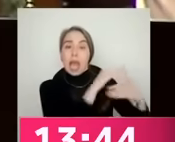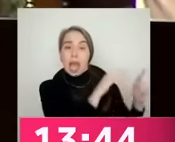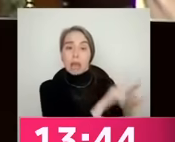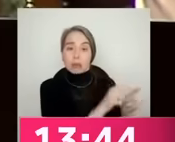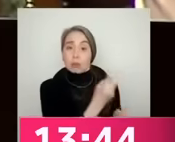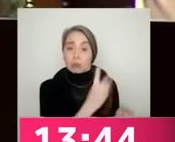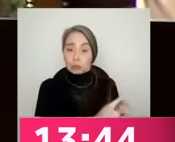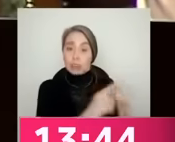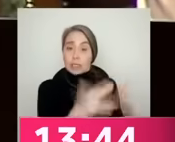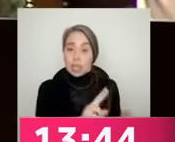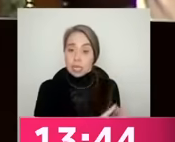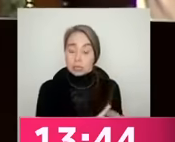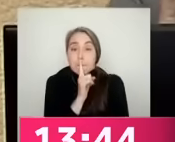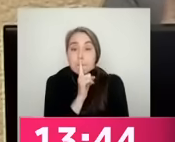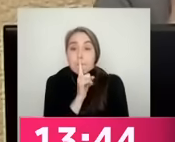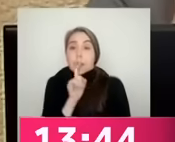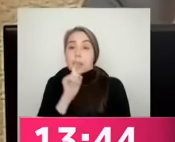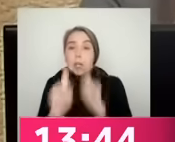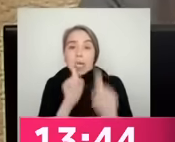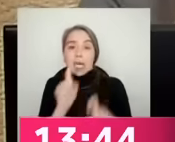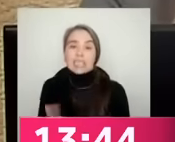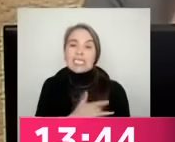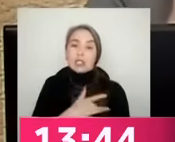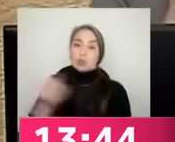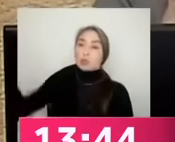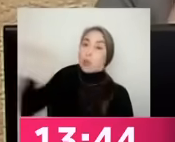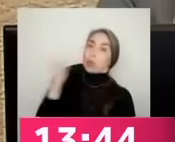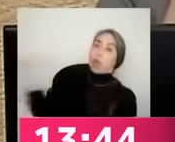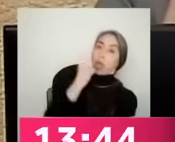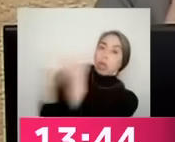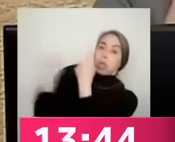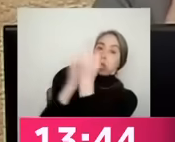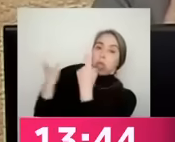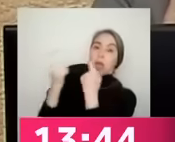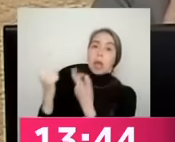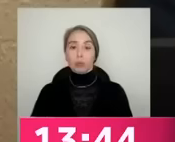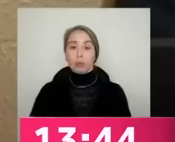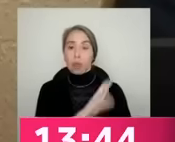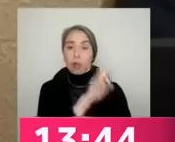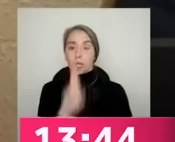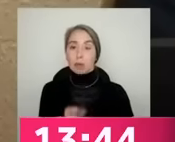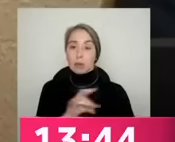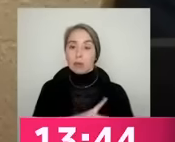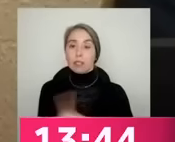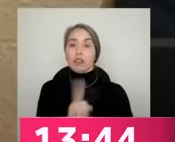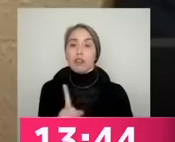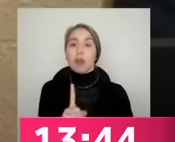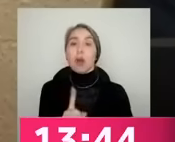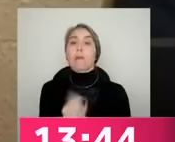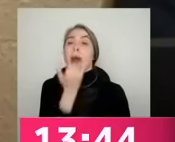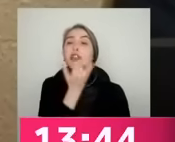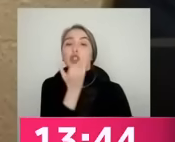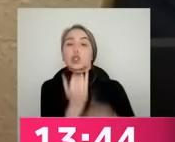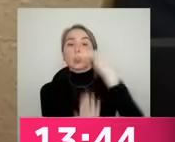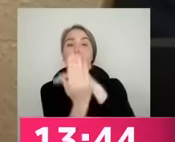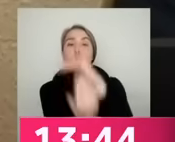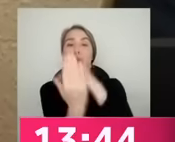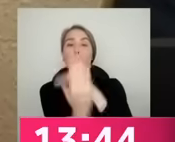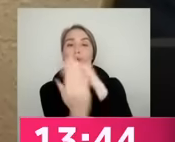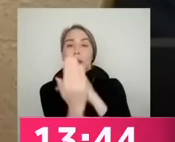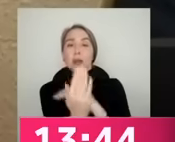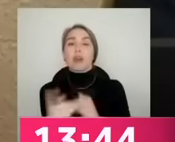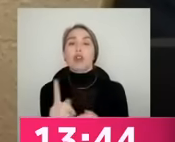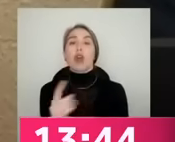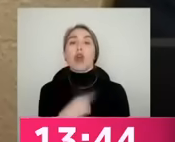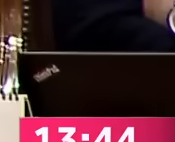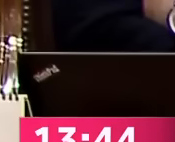dime si diretes, que tuvo un momento bastante álgido durante esta mañana acá en el Congreso Nacional. Pasemos a escuchar también otras declaraciones. Por ejemplo, vamos